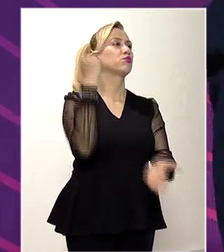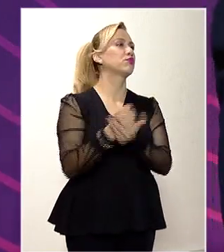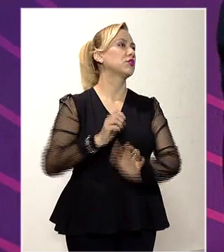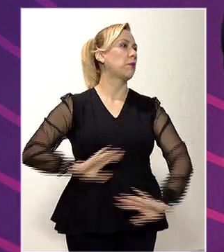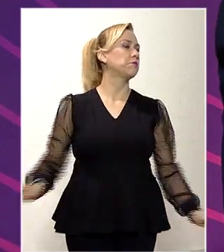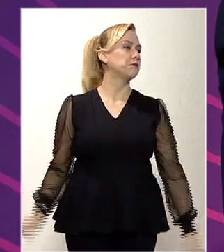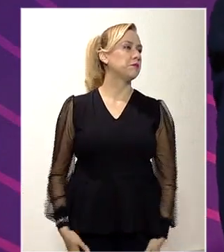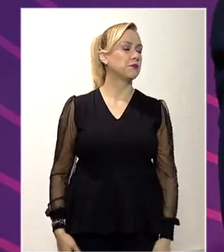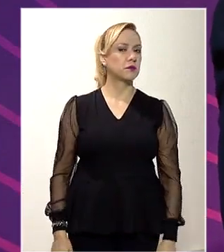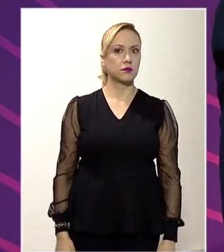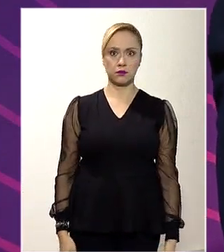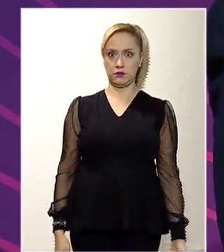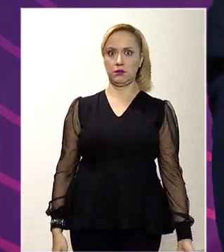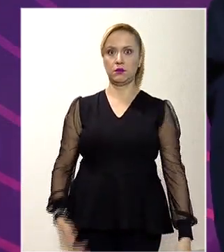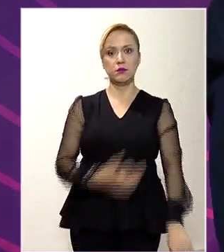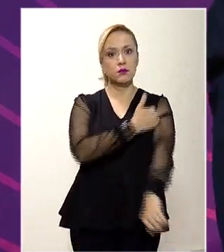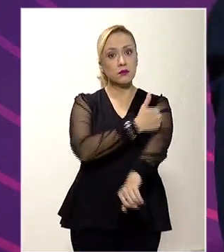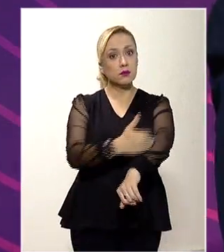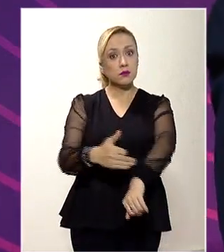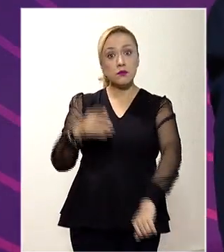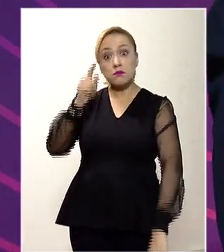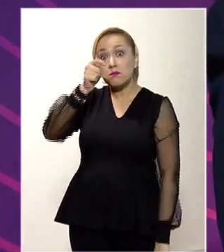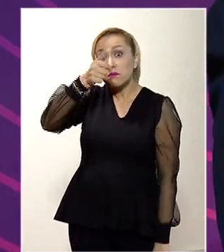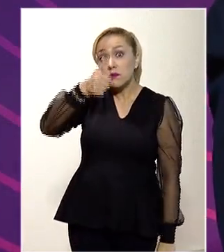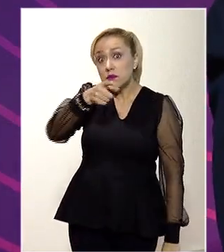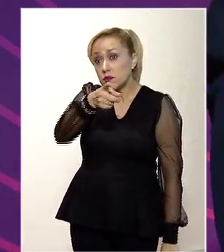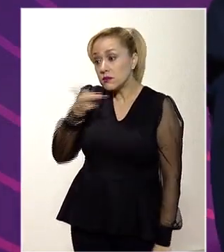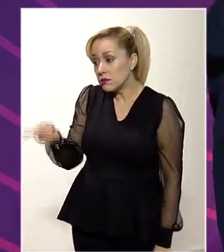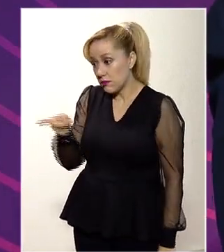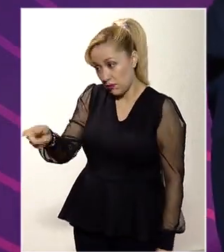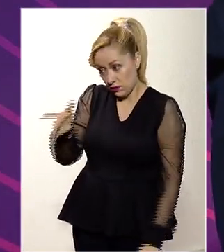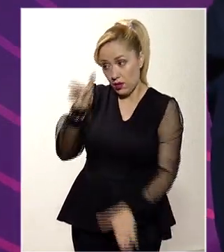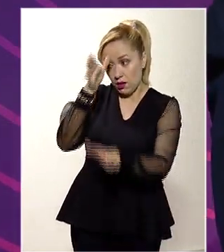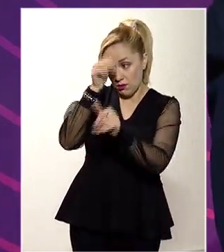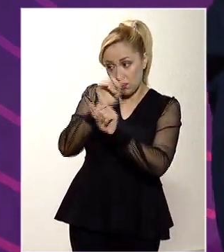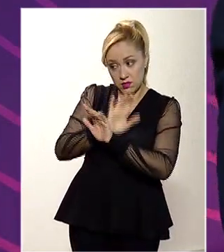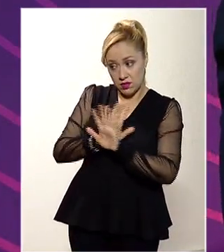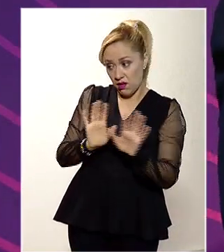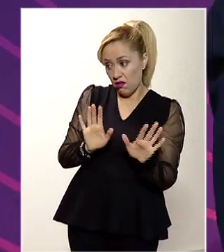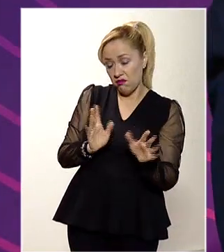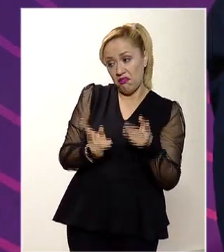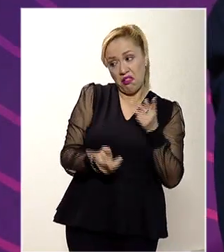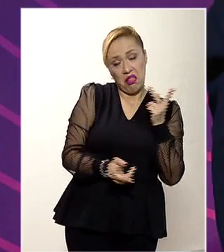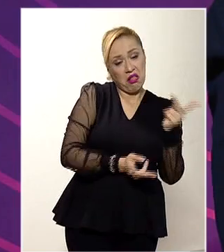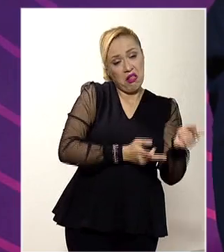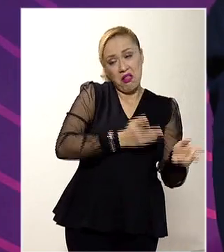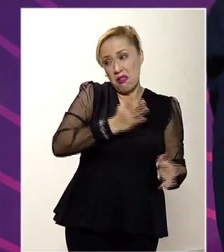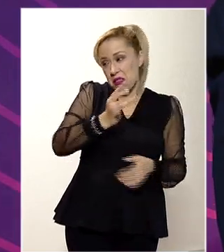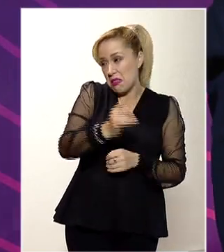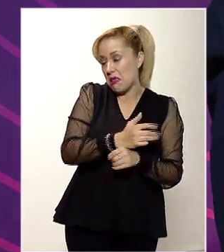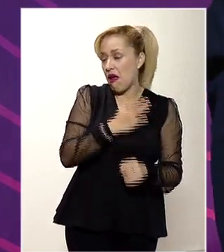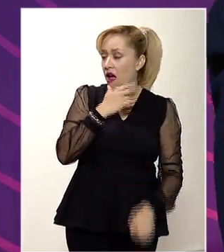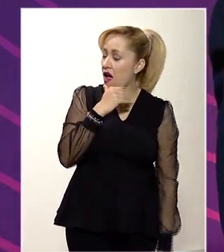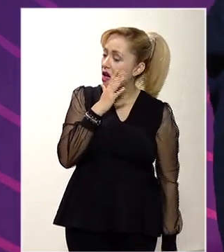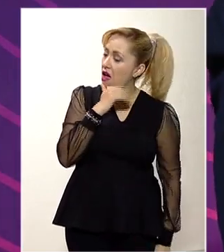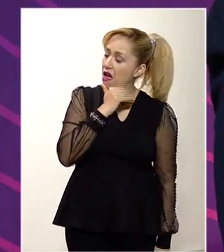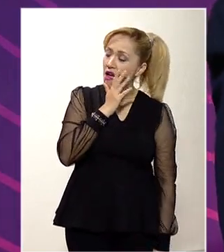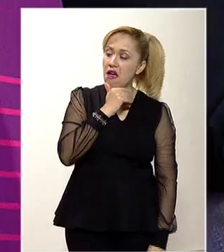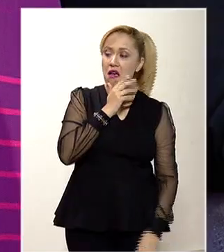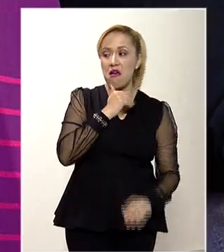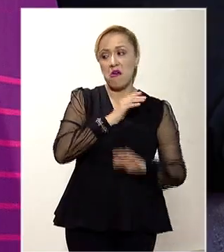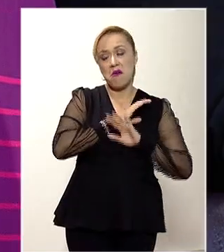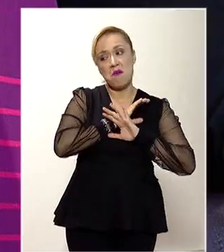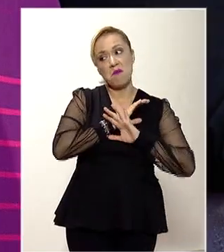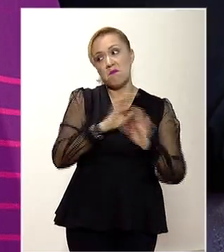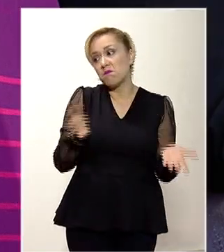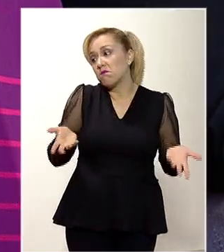si las familiares están de acuerdo, o sea, les tienes que preguntar a las familias si están de acuerdo y tienes que explicarles detalladamente, ya hicimos esto, esto